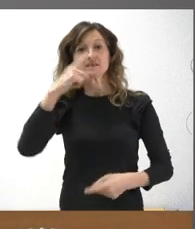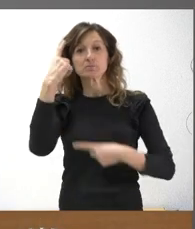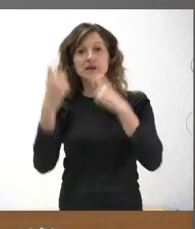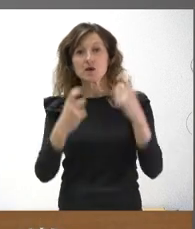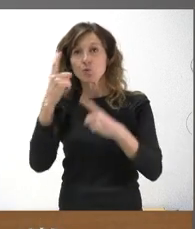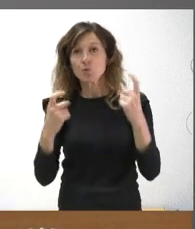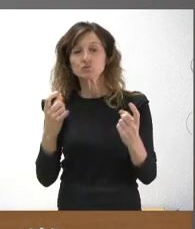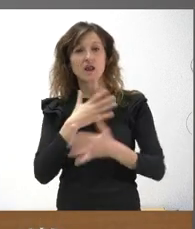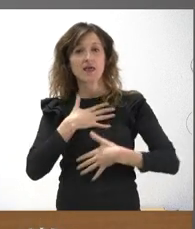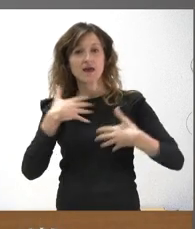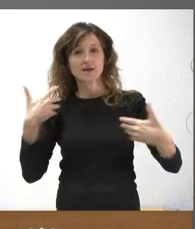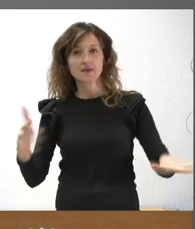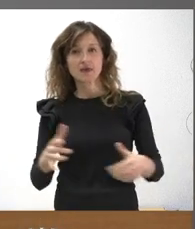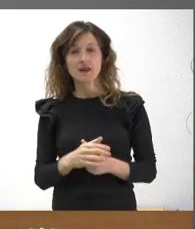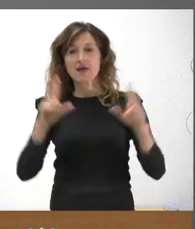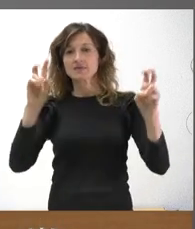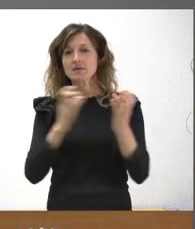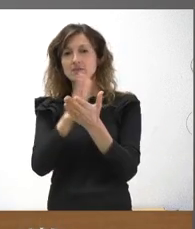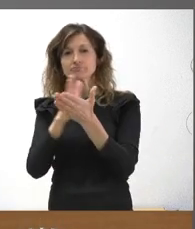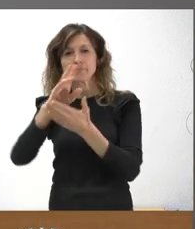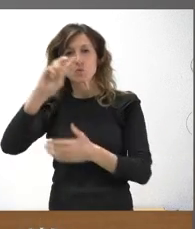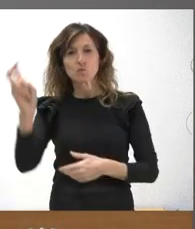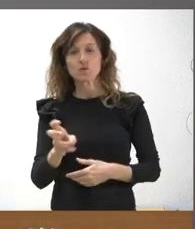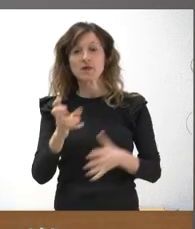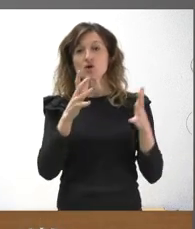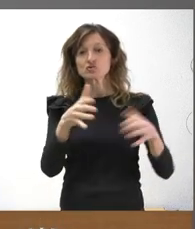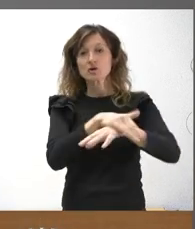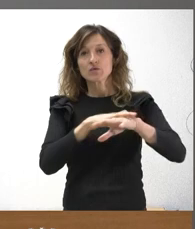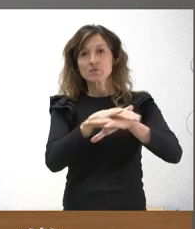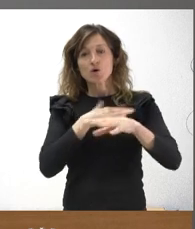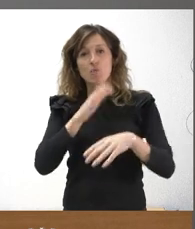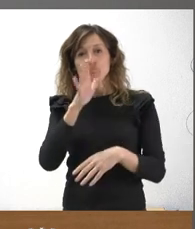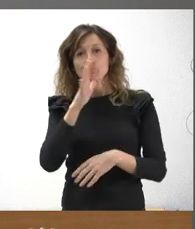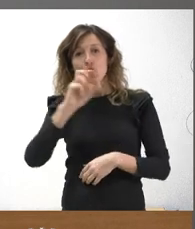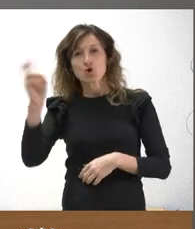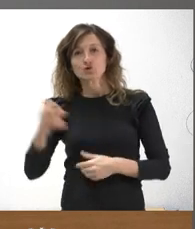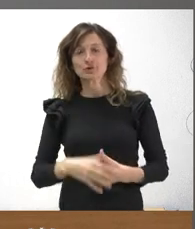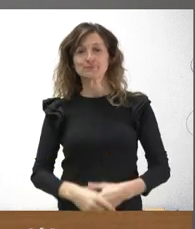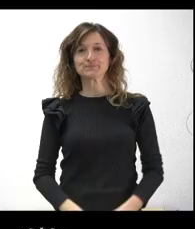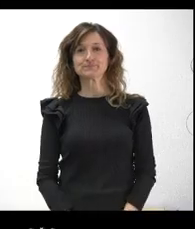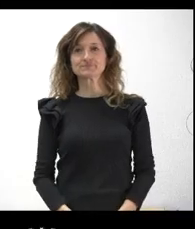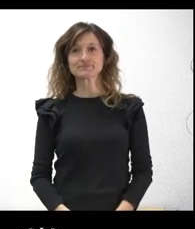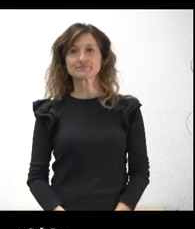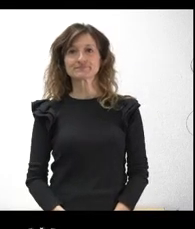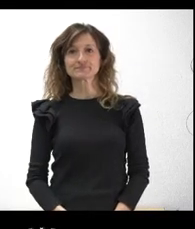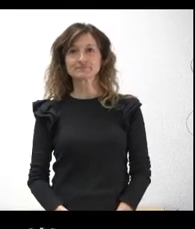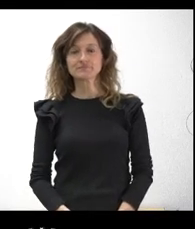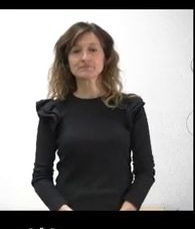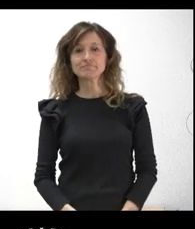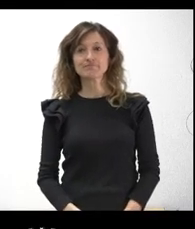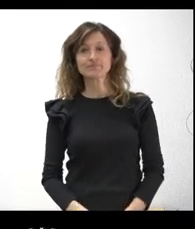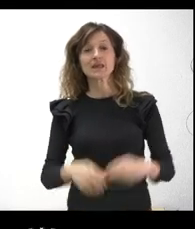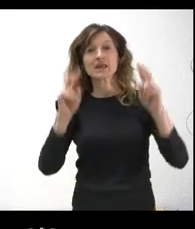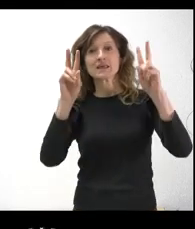las que estimen oportuno formular sobre cualquier asunto tanto del Consejo de gobierno como de fuera de él Sí precisamente sobre esto